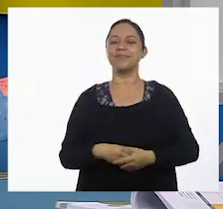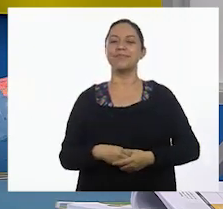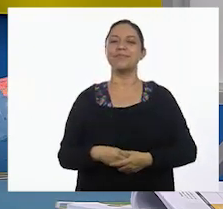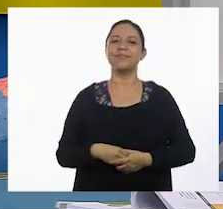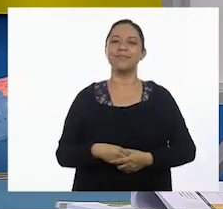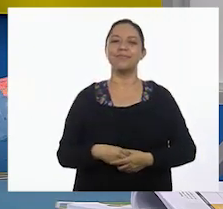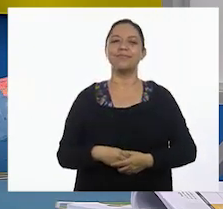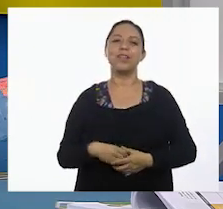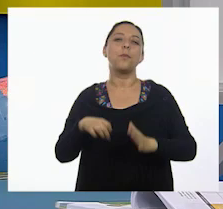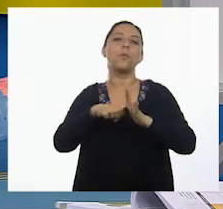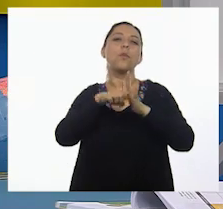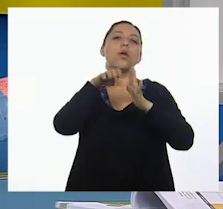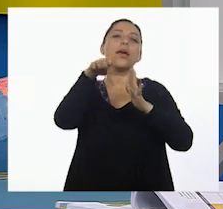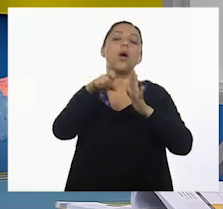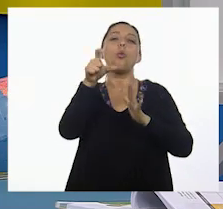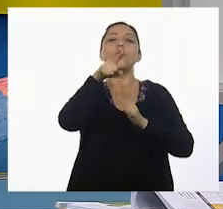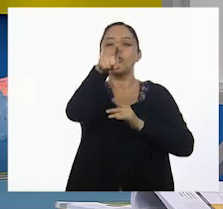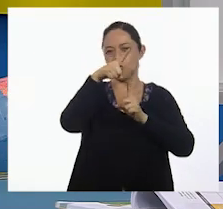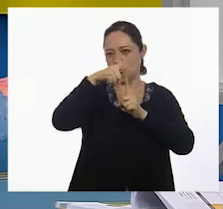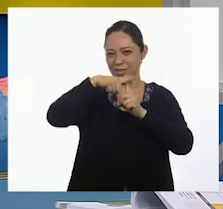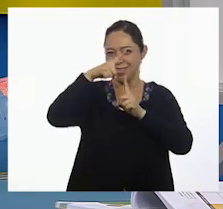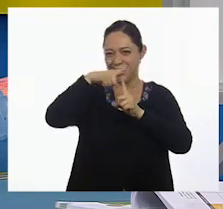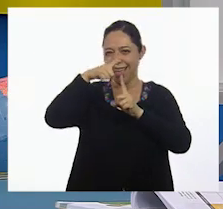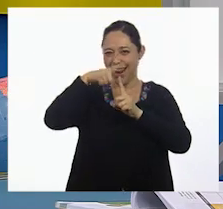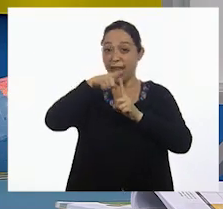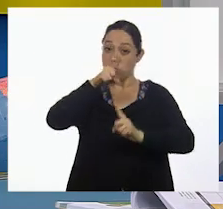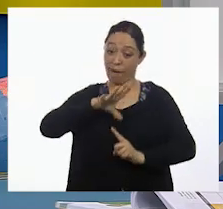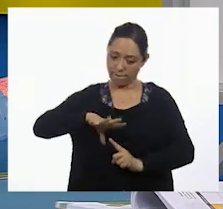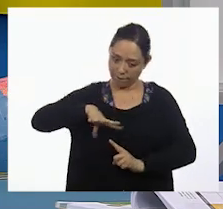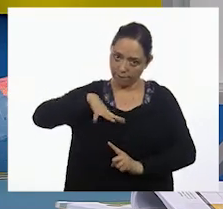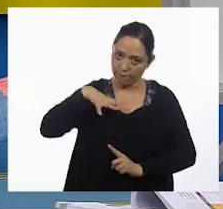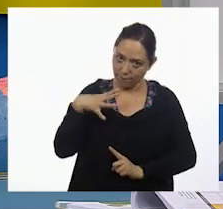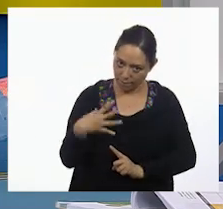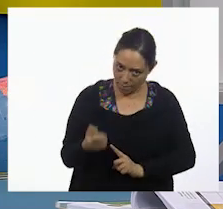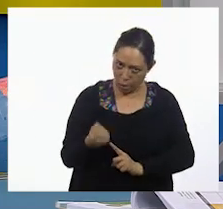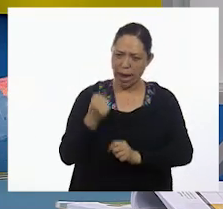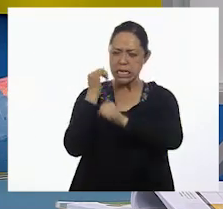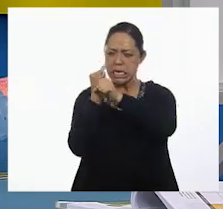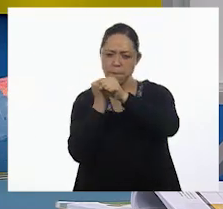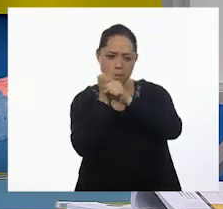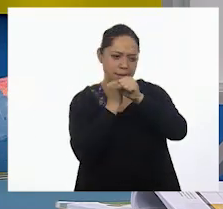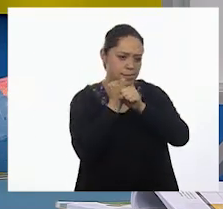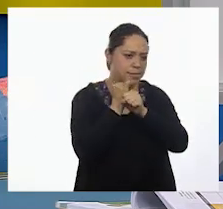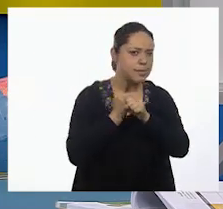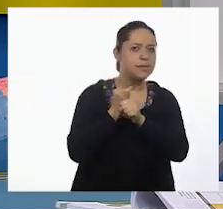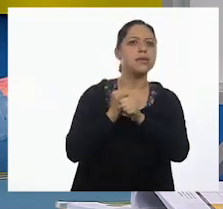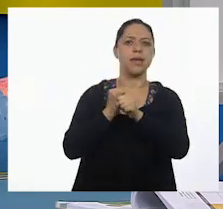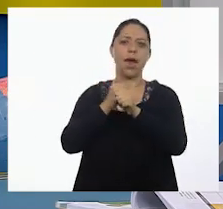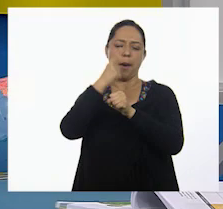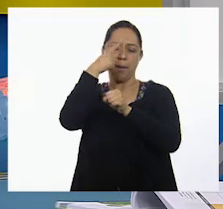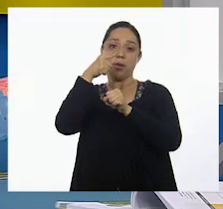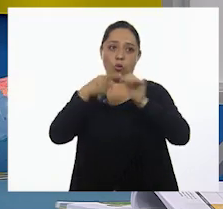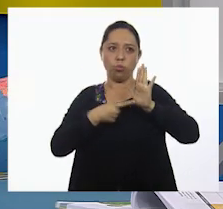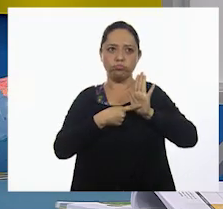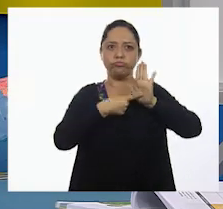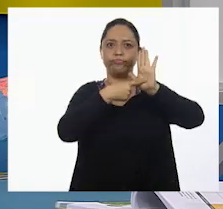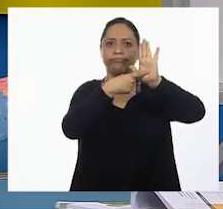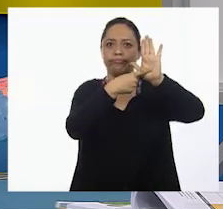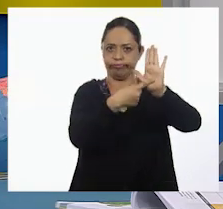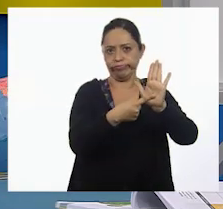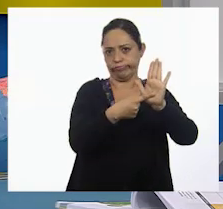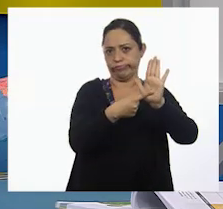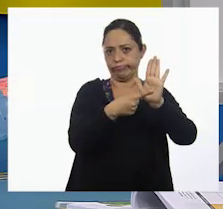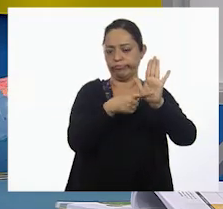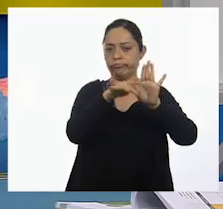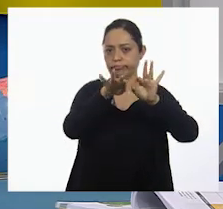El más cercano a ti puede ser cuando haces tu tarea. Tú te esfuerzas en hacer tu tarea, investigas para estar presentando lo mejor posible